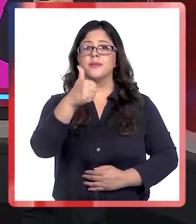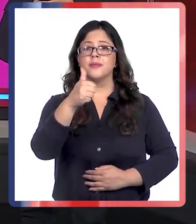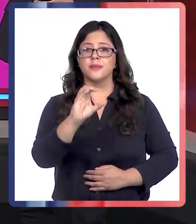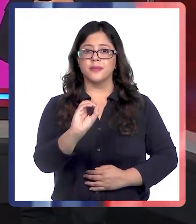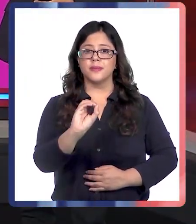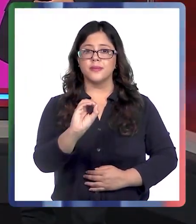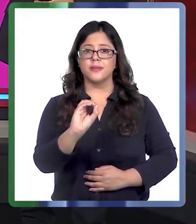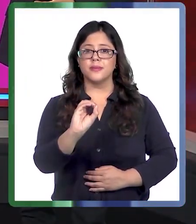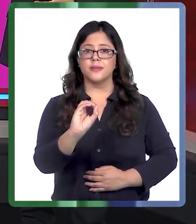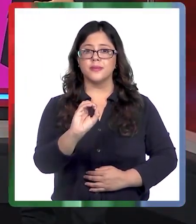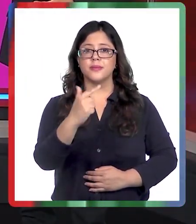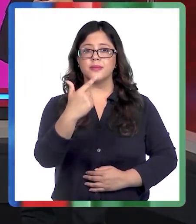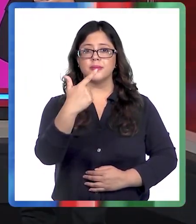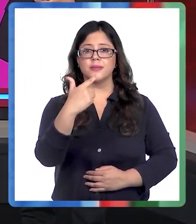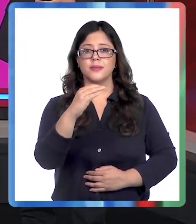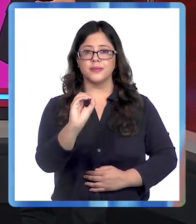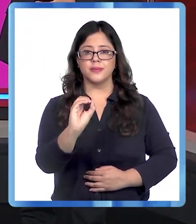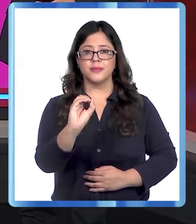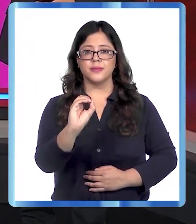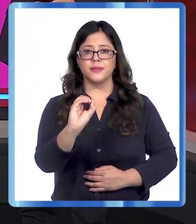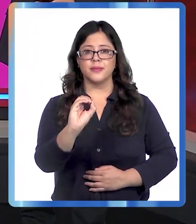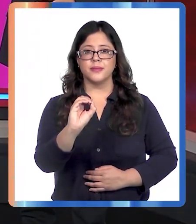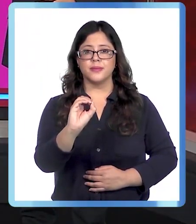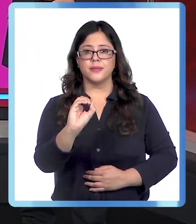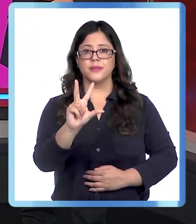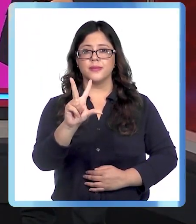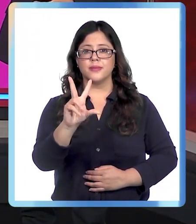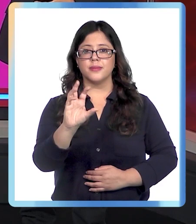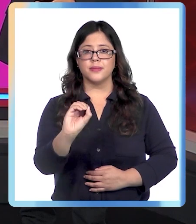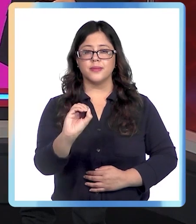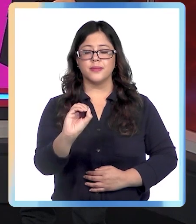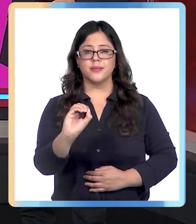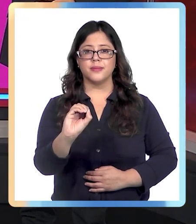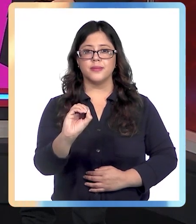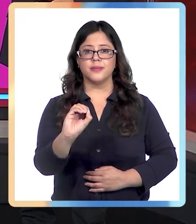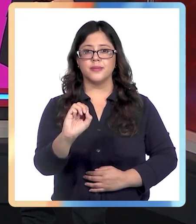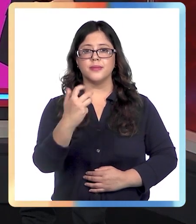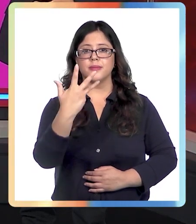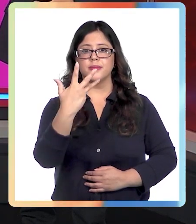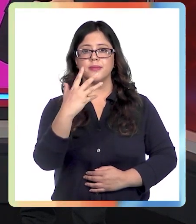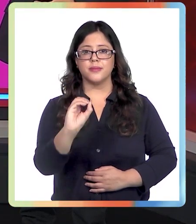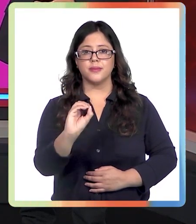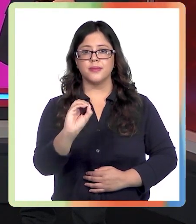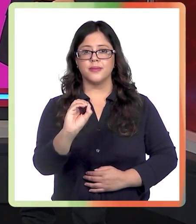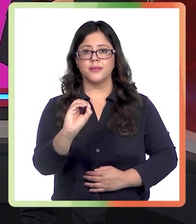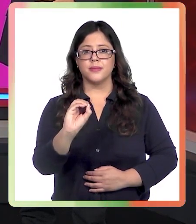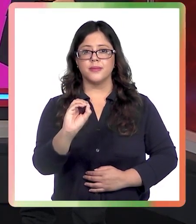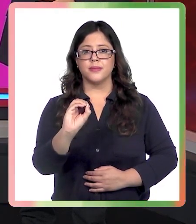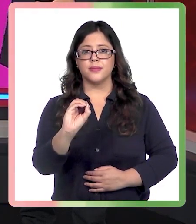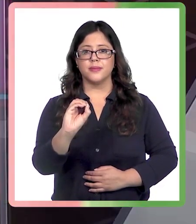60, 70. 80, 90.